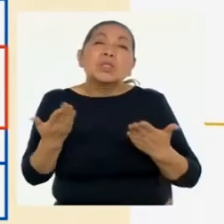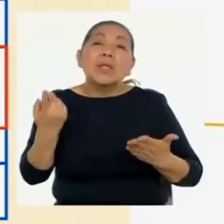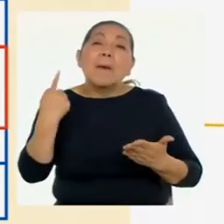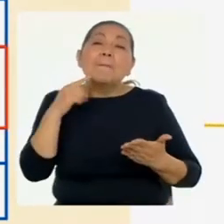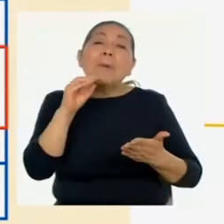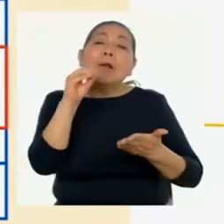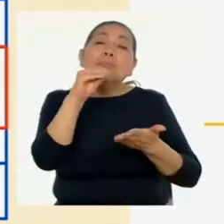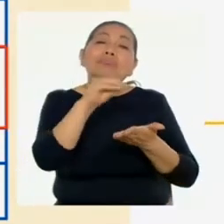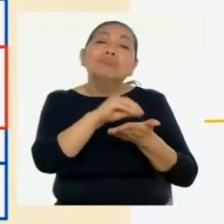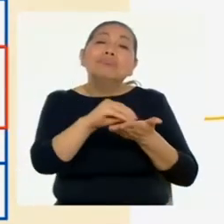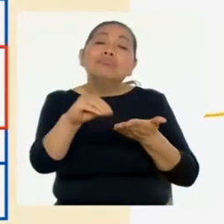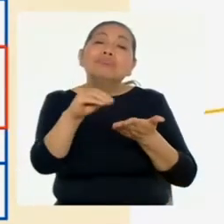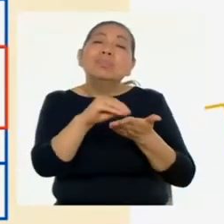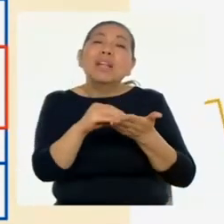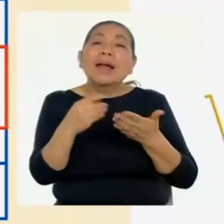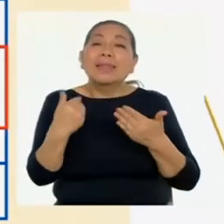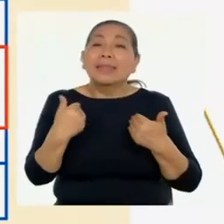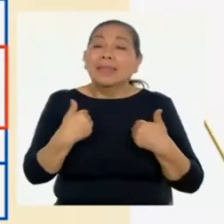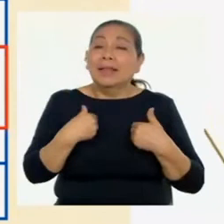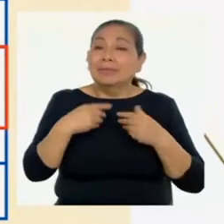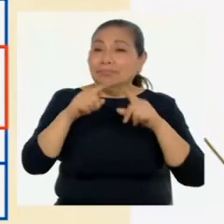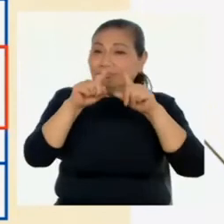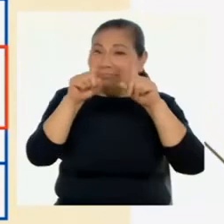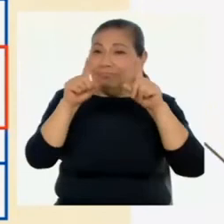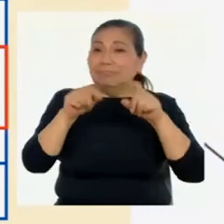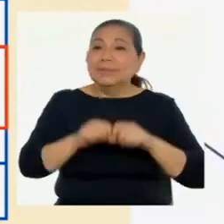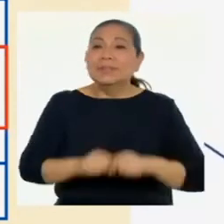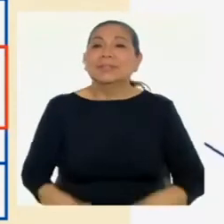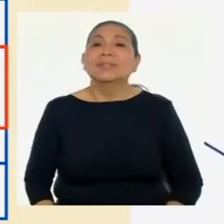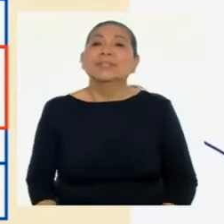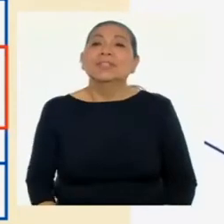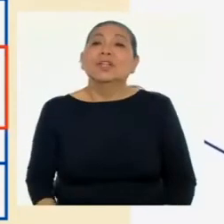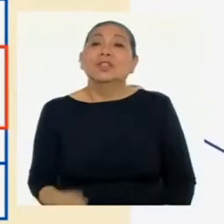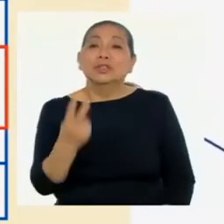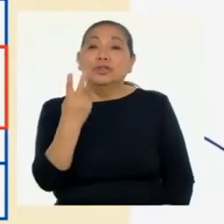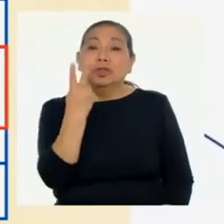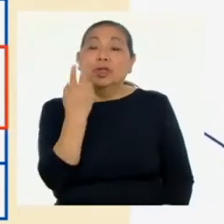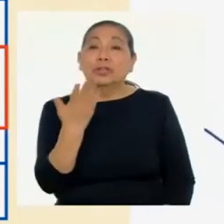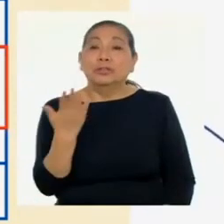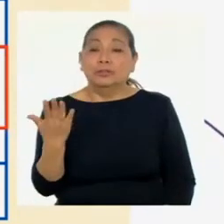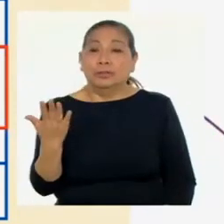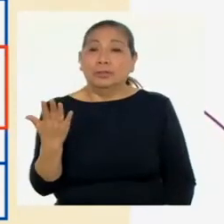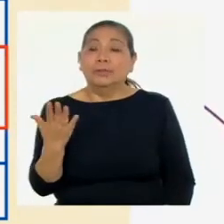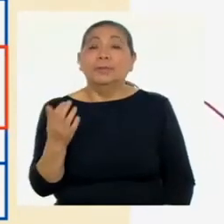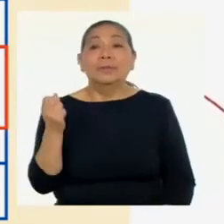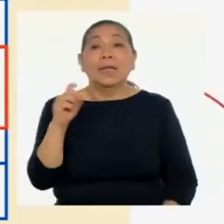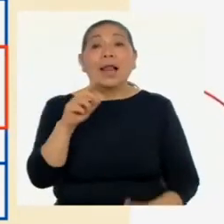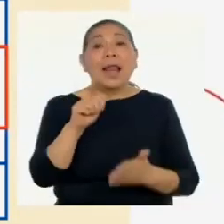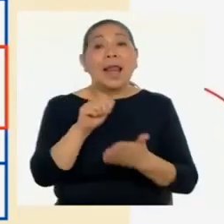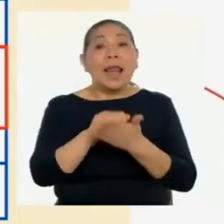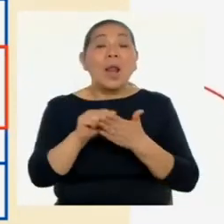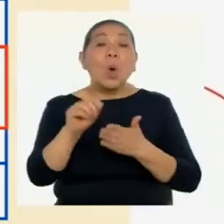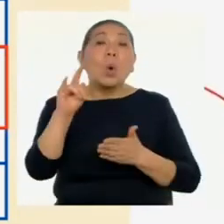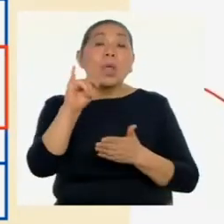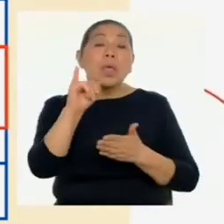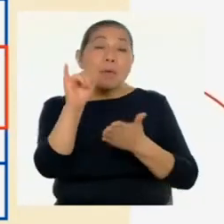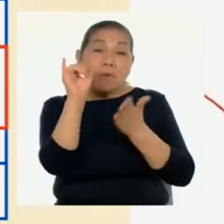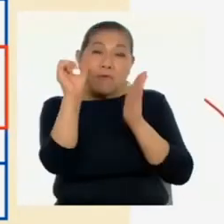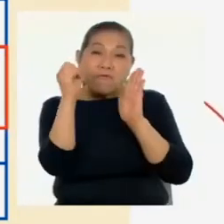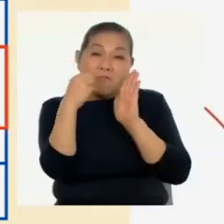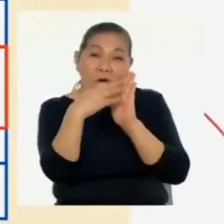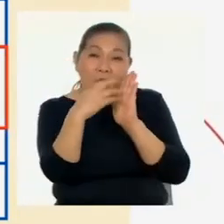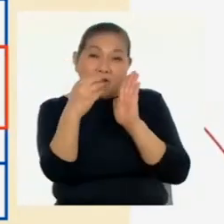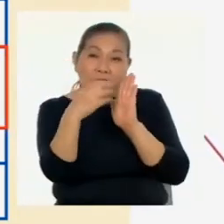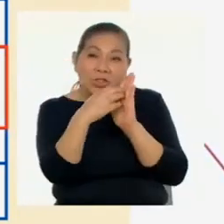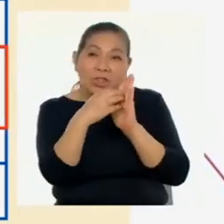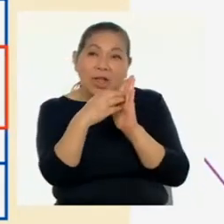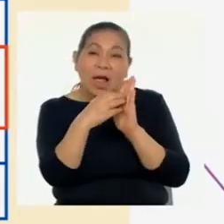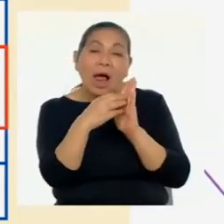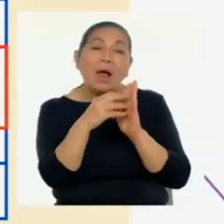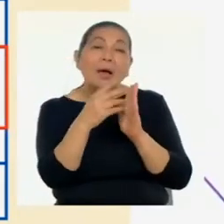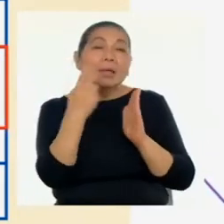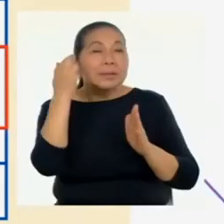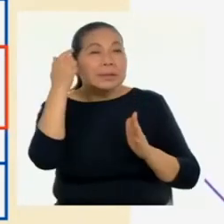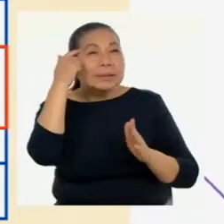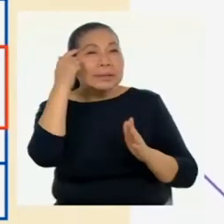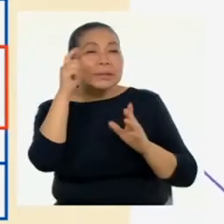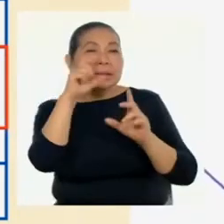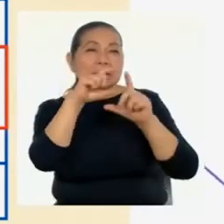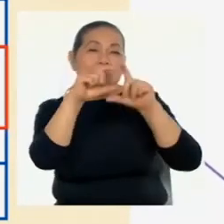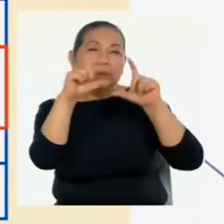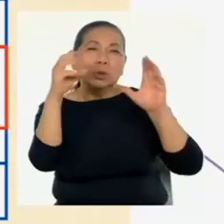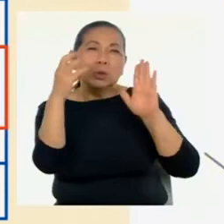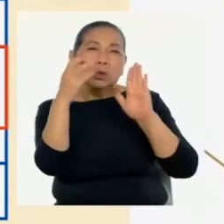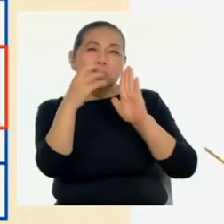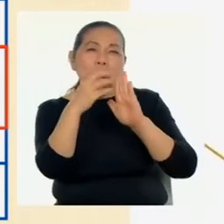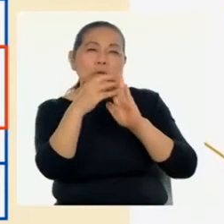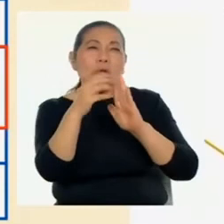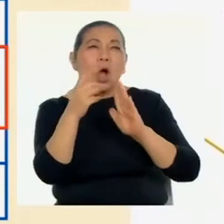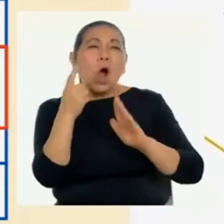elementos paratextuales tendrás en tu texto? Dos elementos, las imágenes y la letra que usaré. Para lo primero estaba pensando en